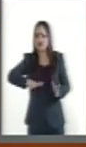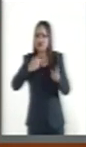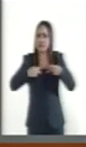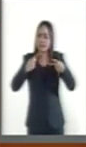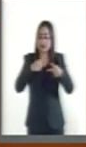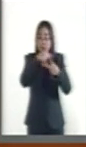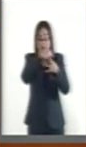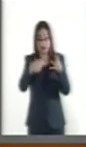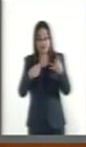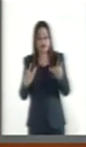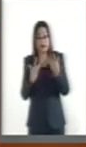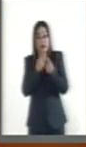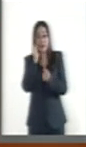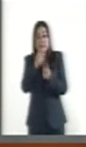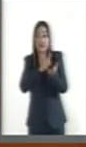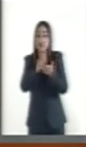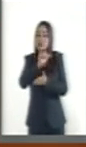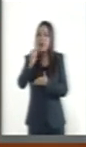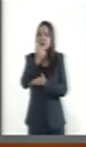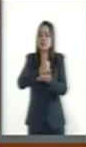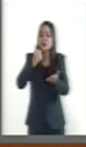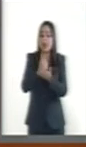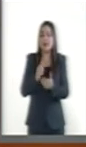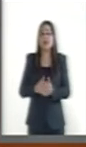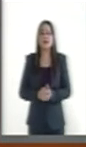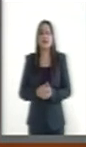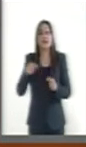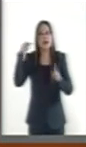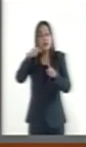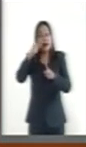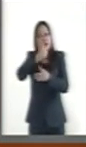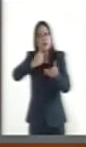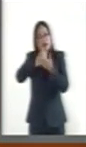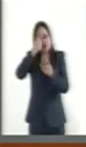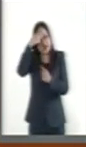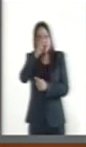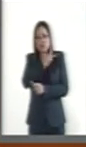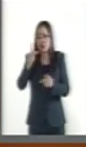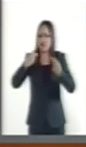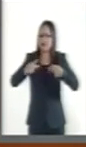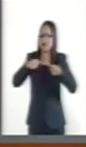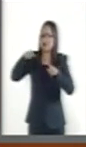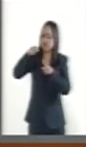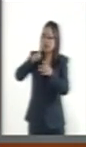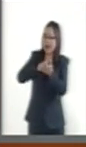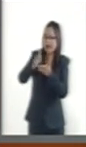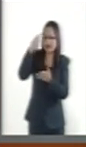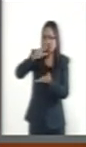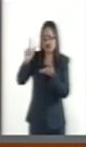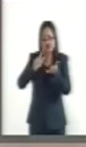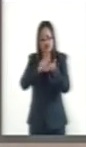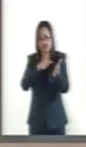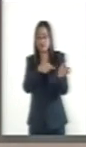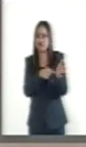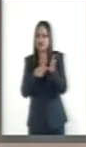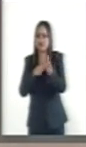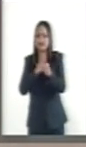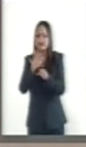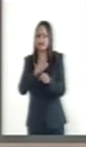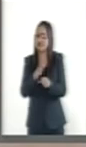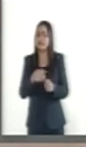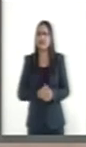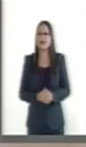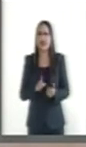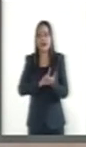ciudadana. El propósito es que la ciudad sea para todos como un derecho legal. Tenemos derecho